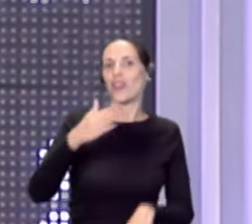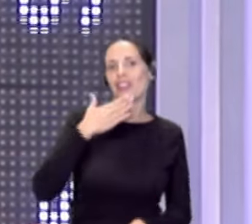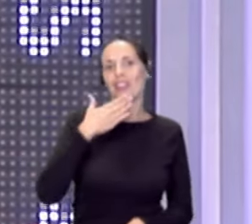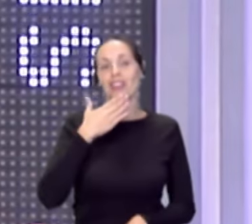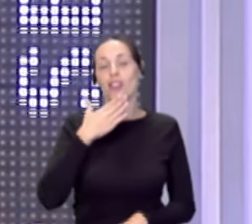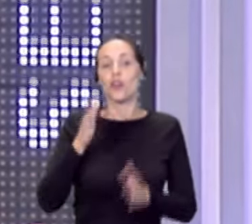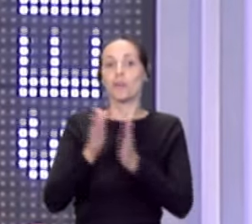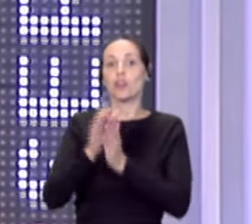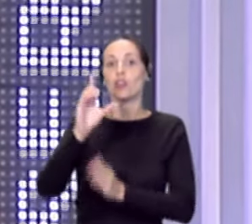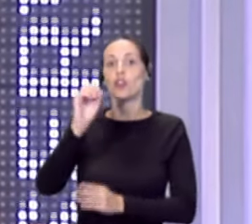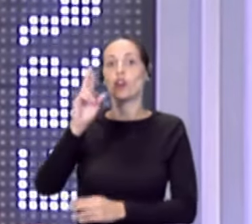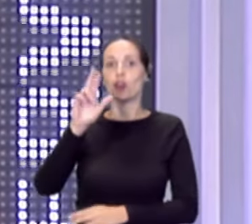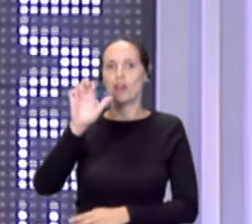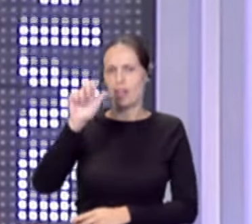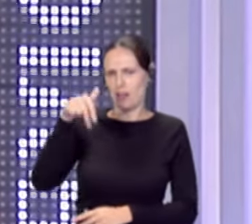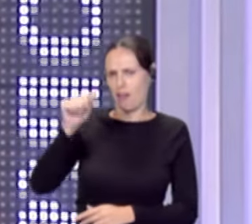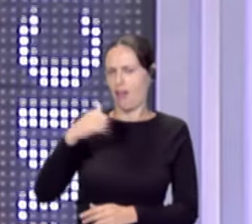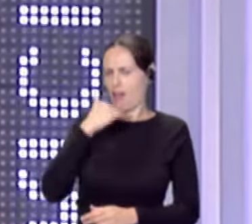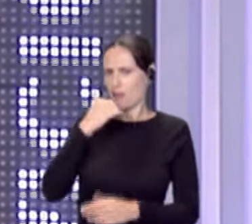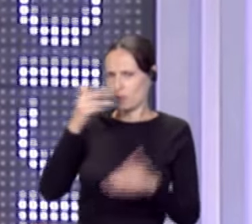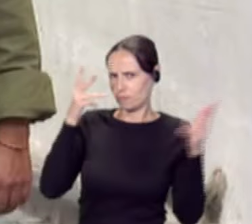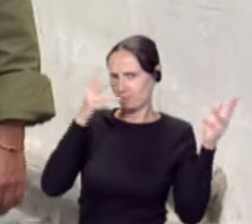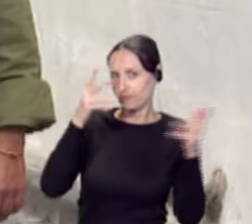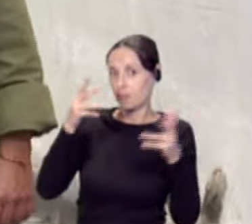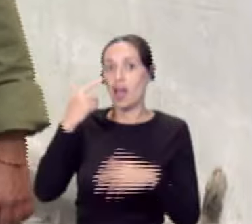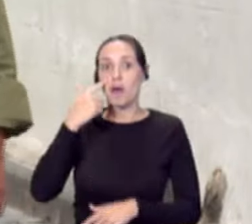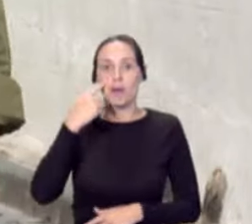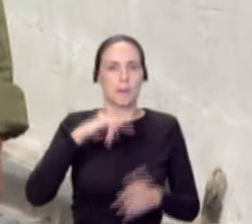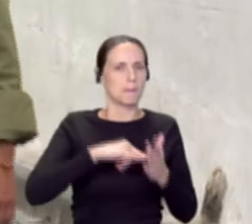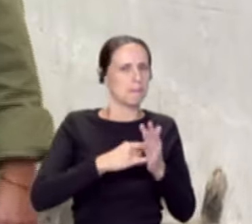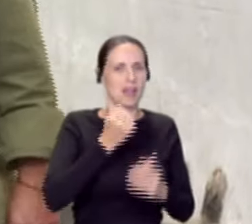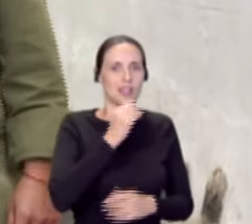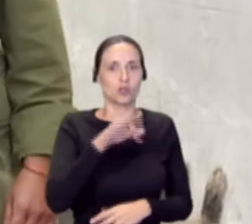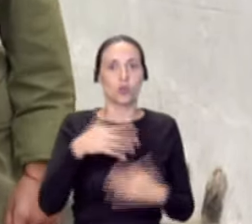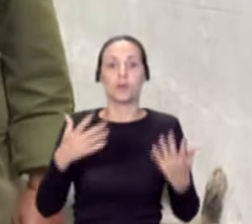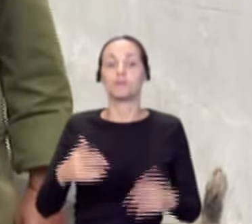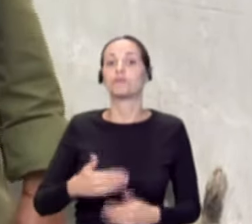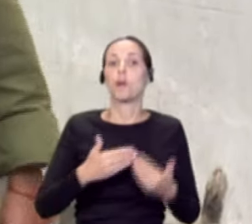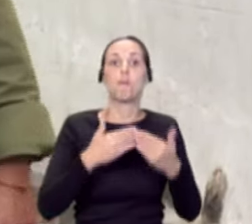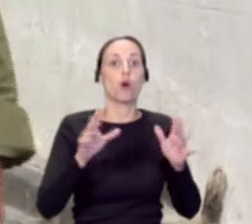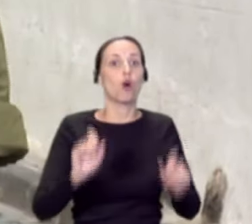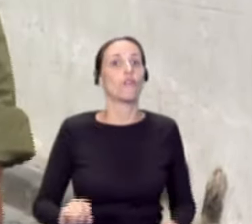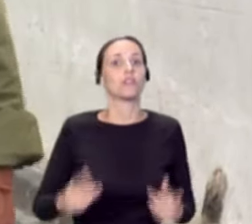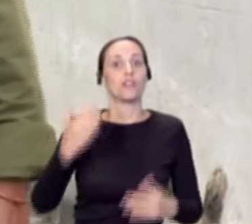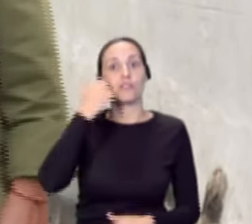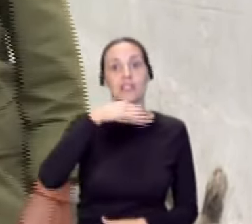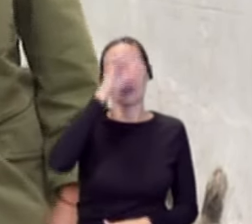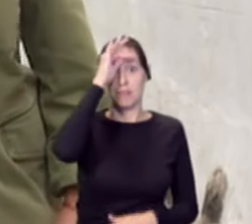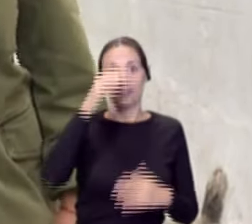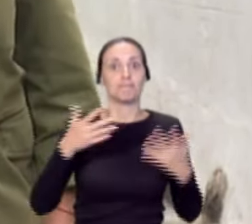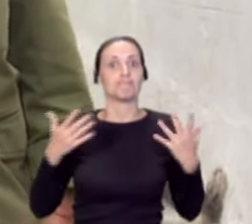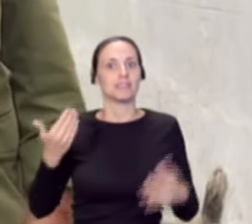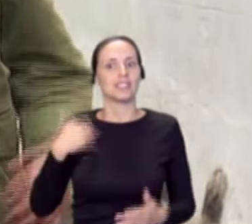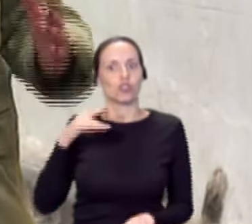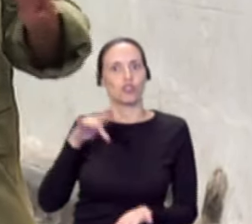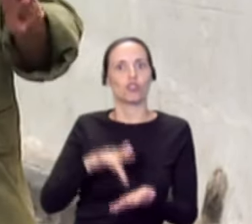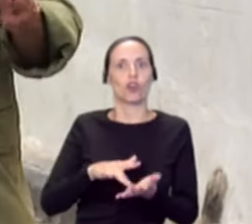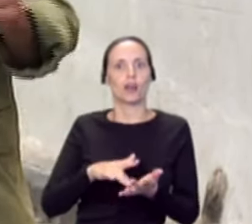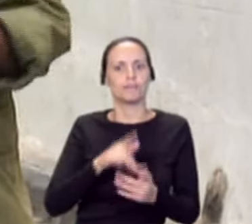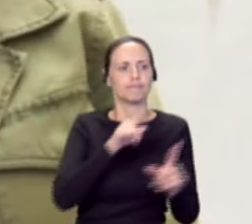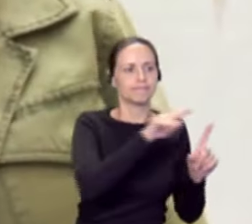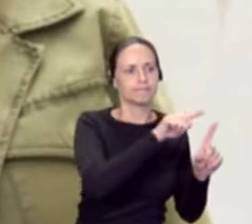nos trae algunas sugerencias. Estos son nuestros planazos. Queda inaugurado oficialmente el fin de semana, por lo tanto llega el momento de hacer